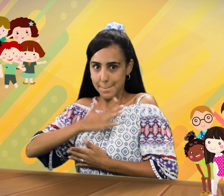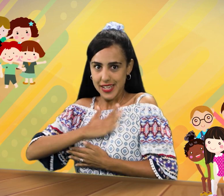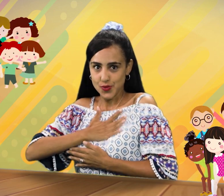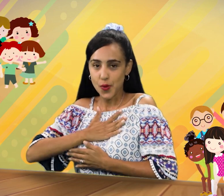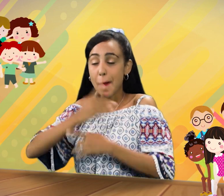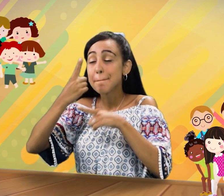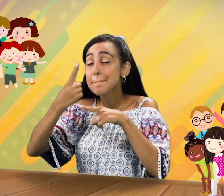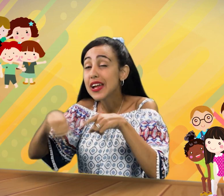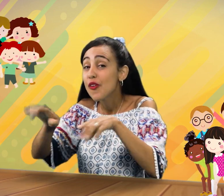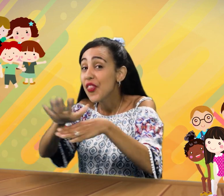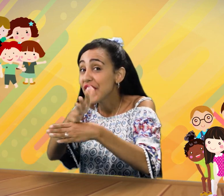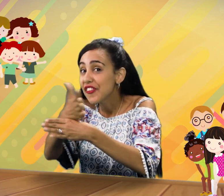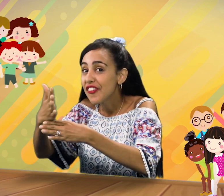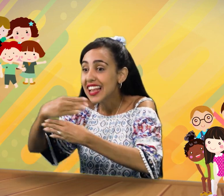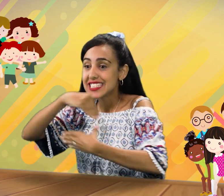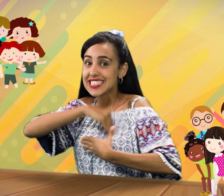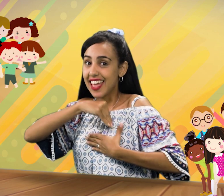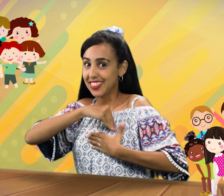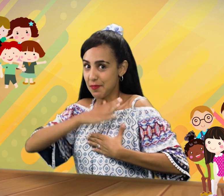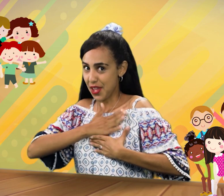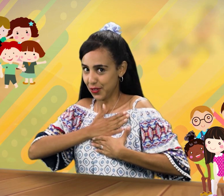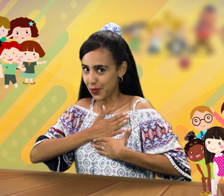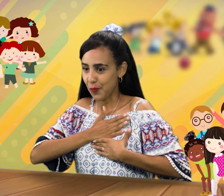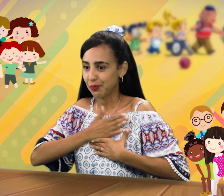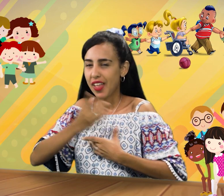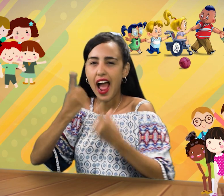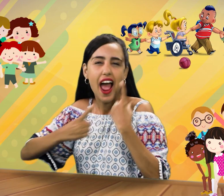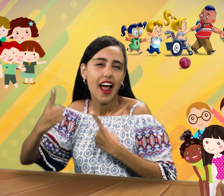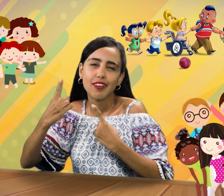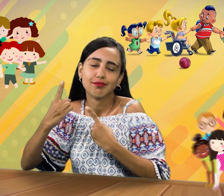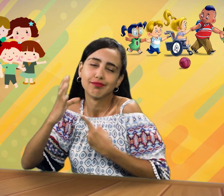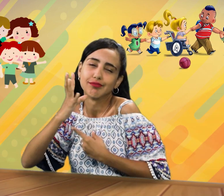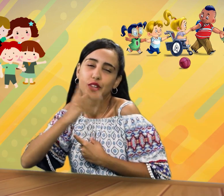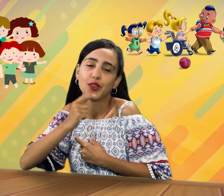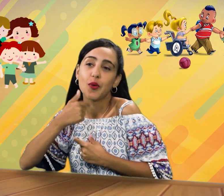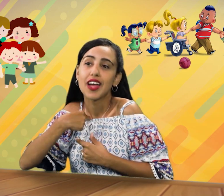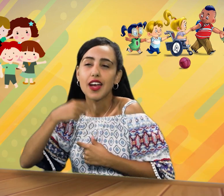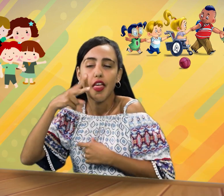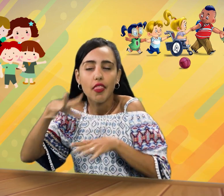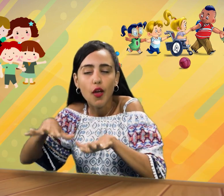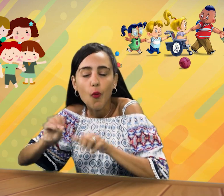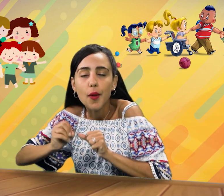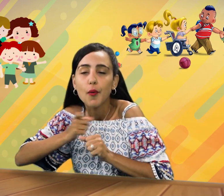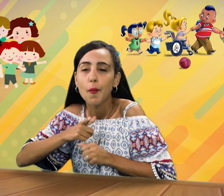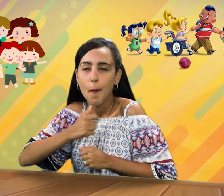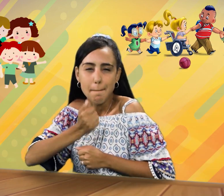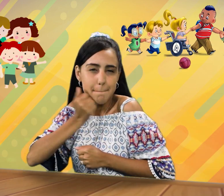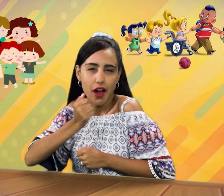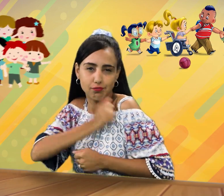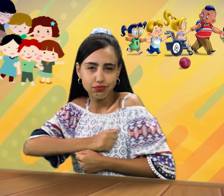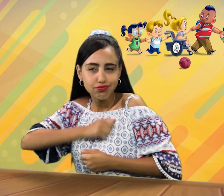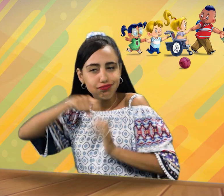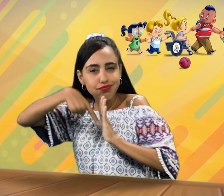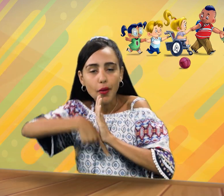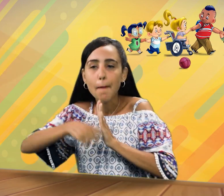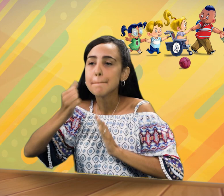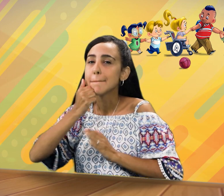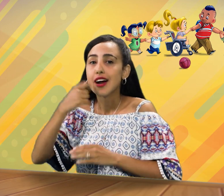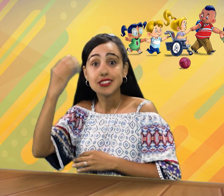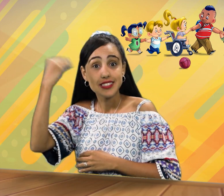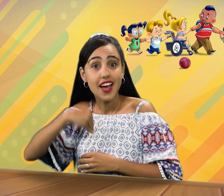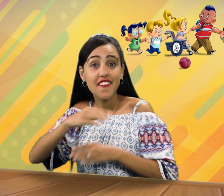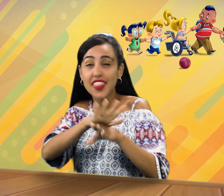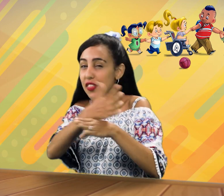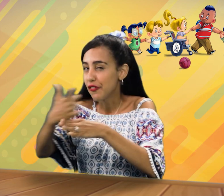humanos, pero diferentes en nuestro ser. No hay nada más extraordinario que descubrir que cuanto más uno ama, más reconoce lo